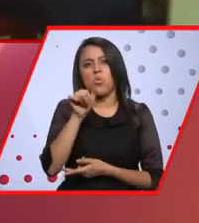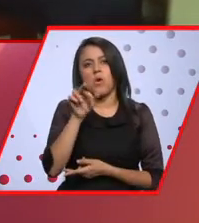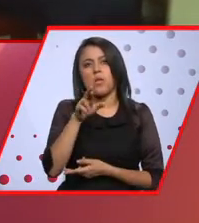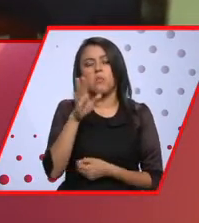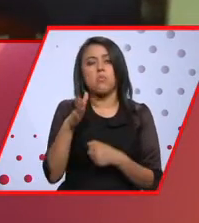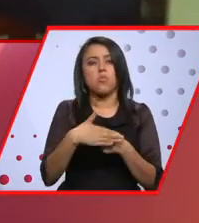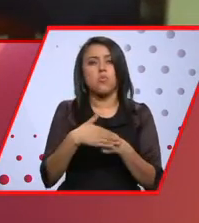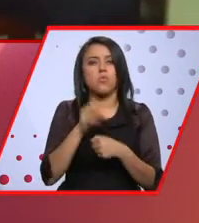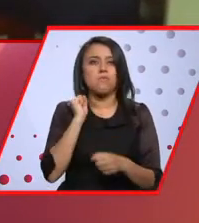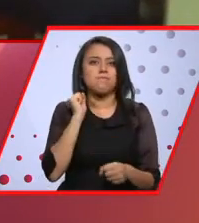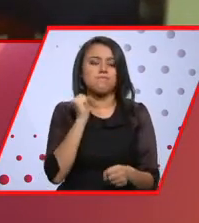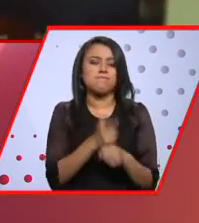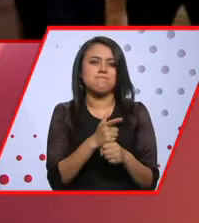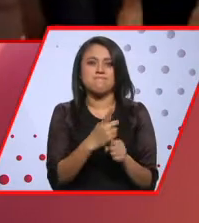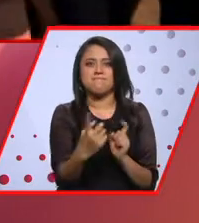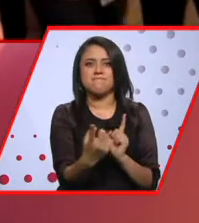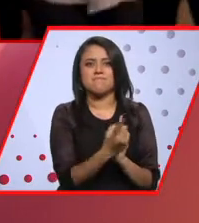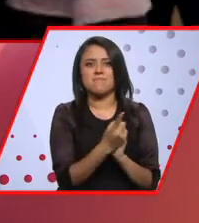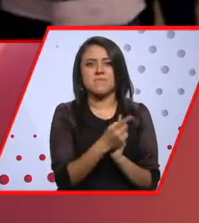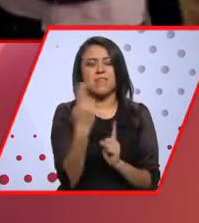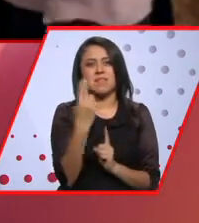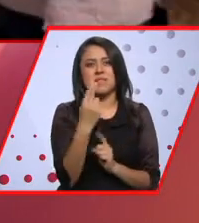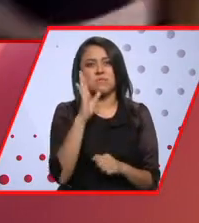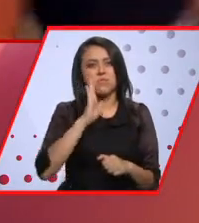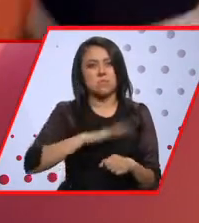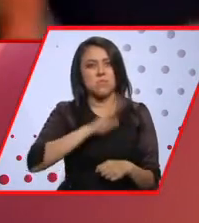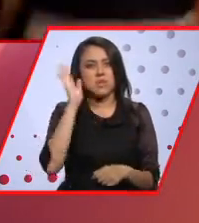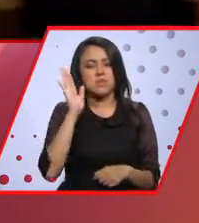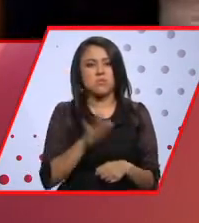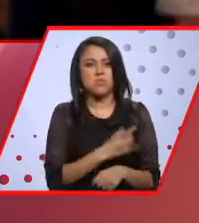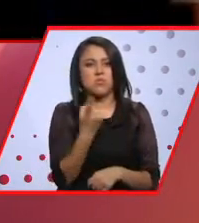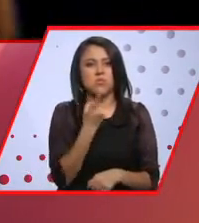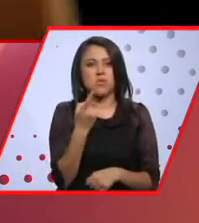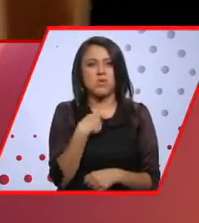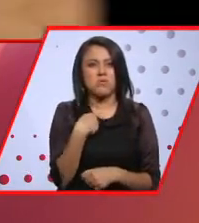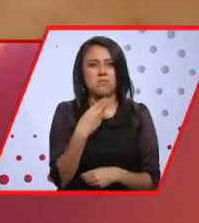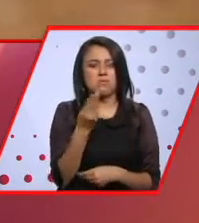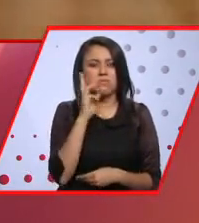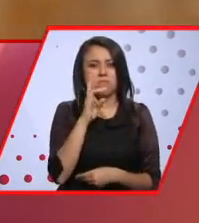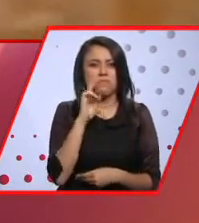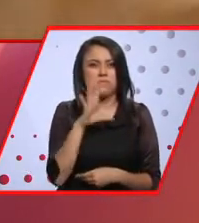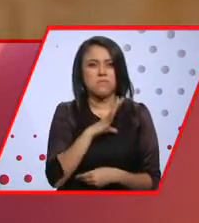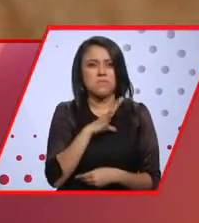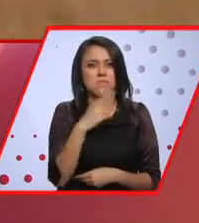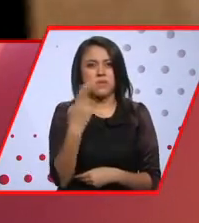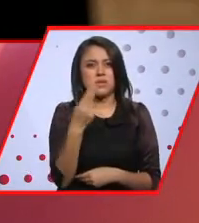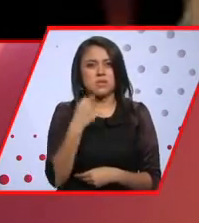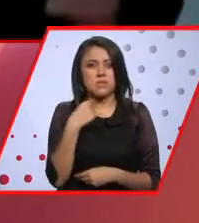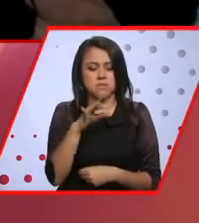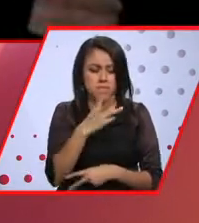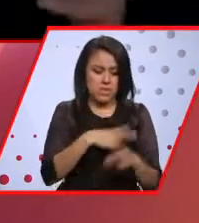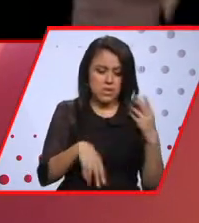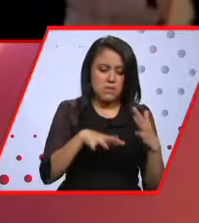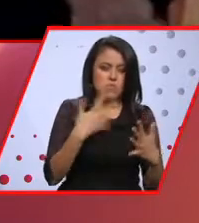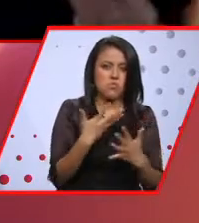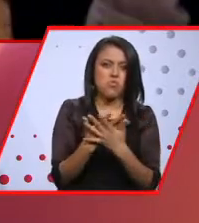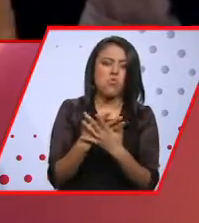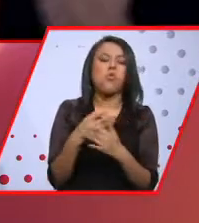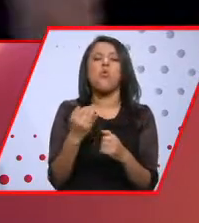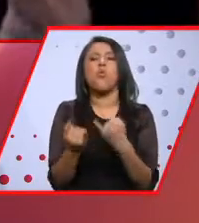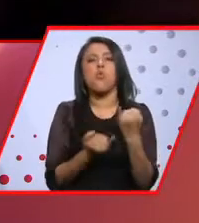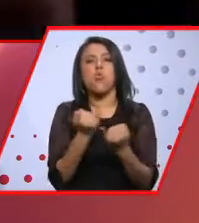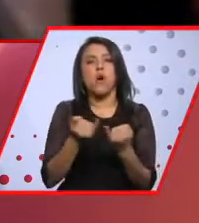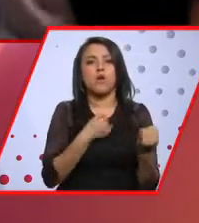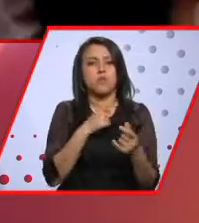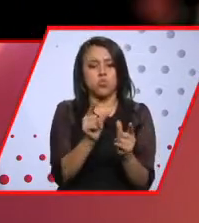aparecerá. Y necesitamos uno más, porque para jugar dominó en la prisión se necesitan 4. Y en la prisión, ¿qué trato